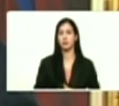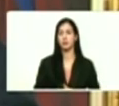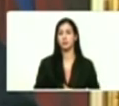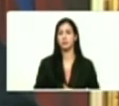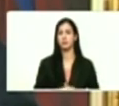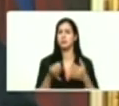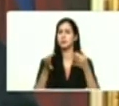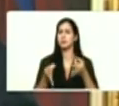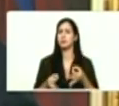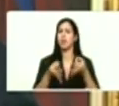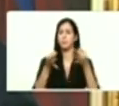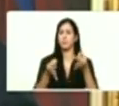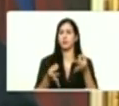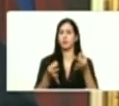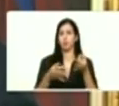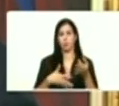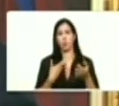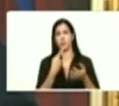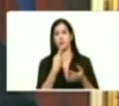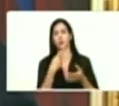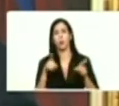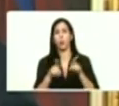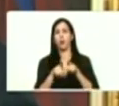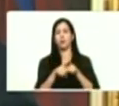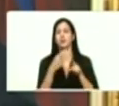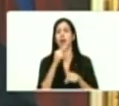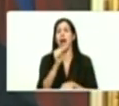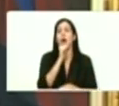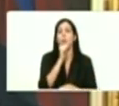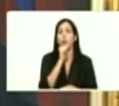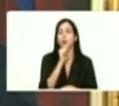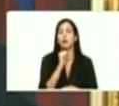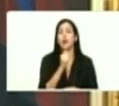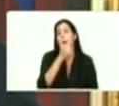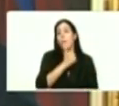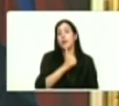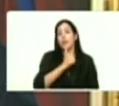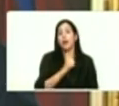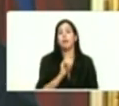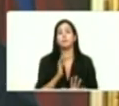siempre uno puede decir como decían nuestros abuelos hasta donde nos arrope